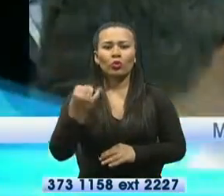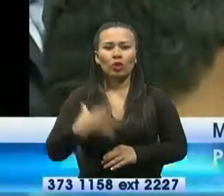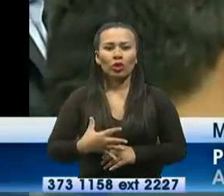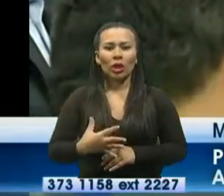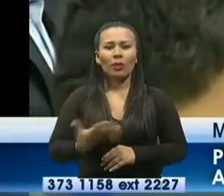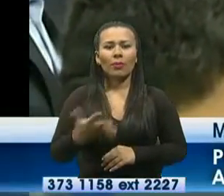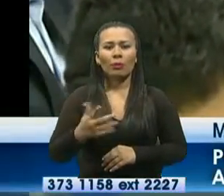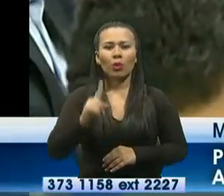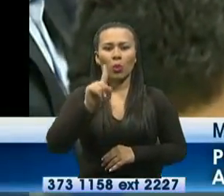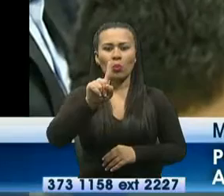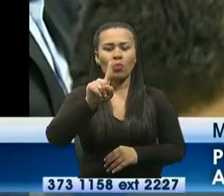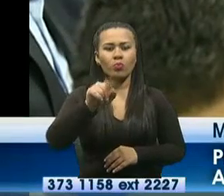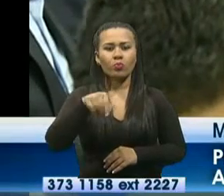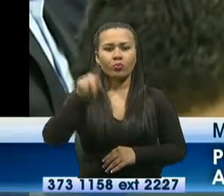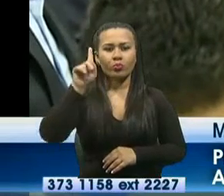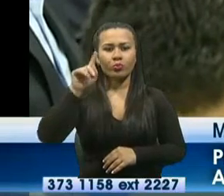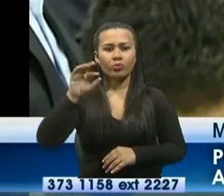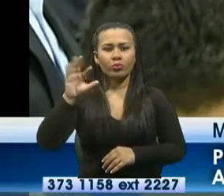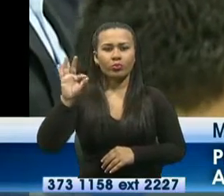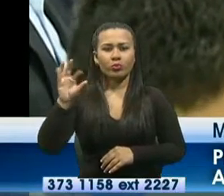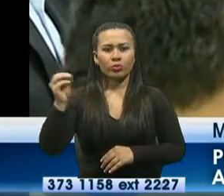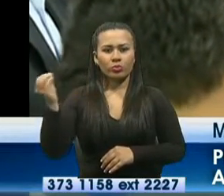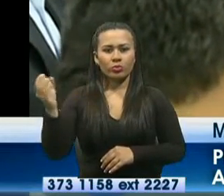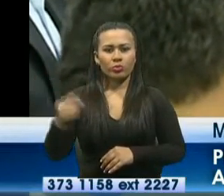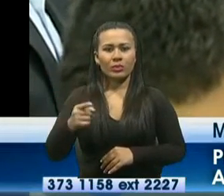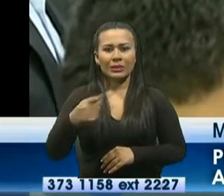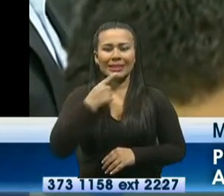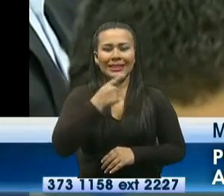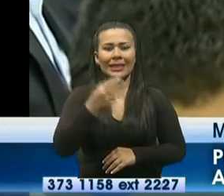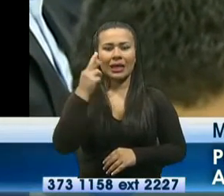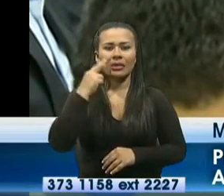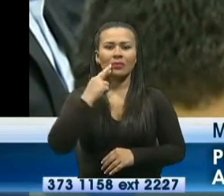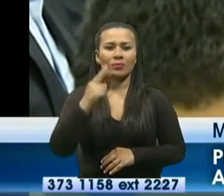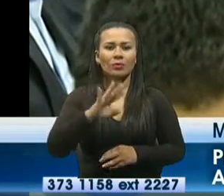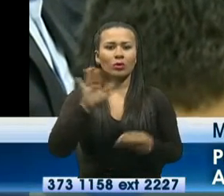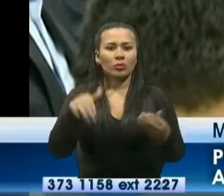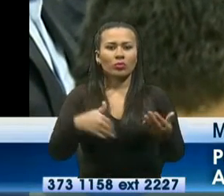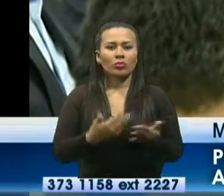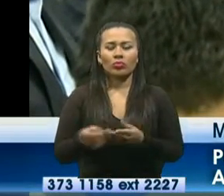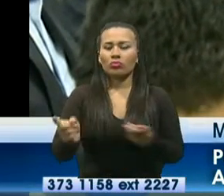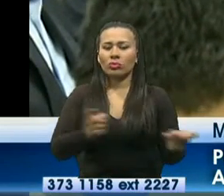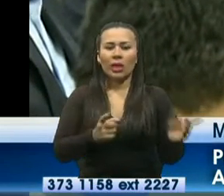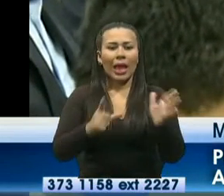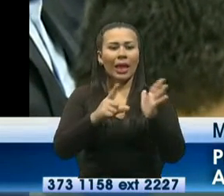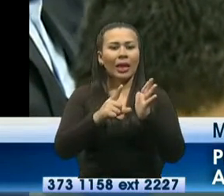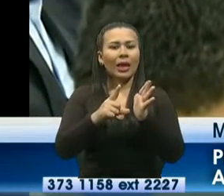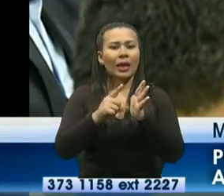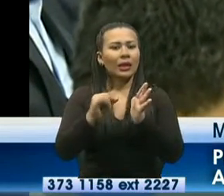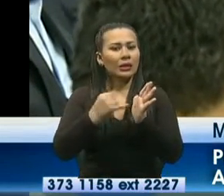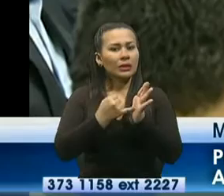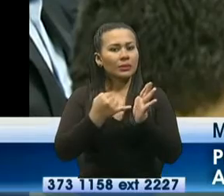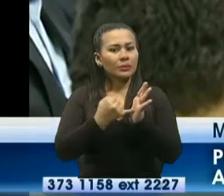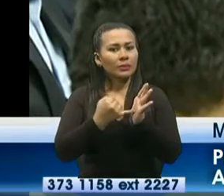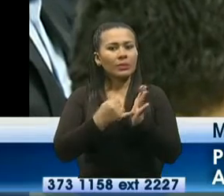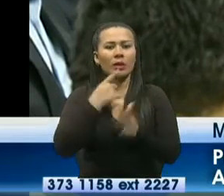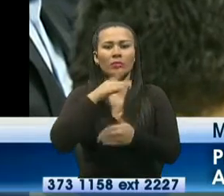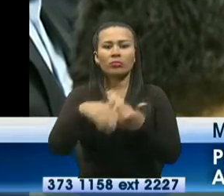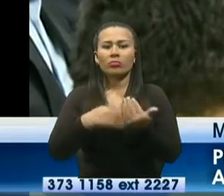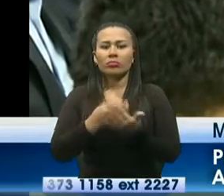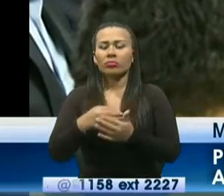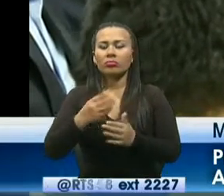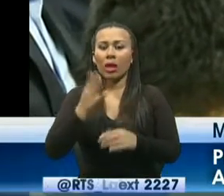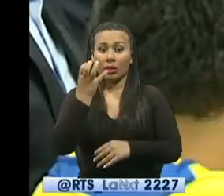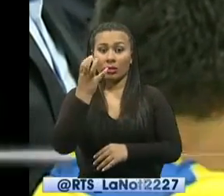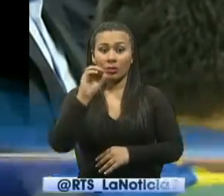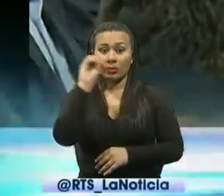estimados tendrían ese rendimiento proyectado en tanto y en cuanto el IVA se mantenga por el plazo máximo de un